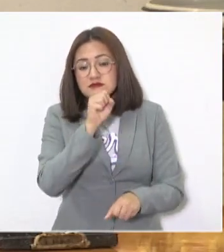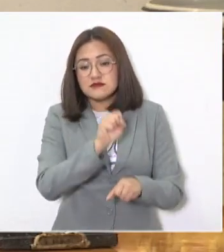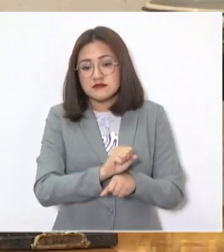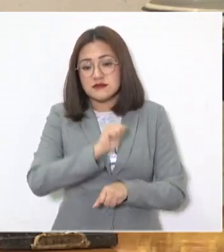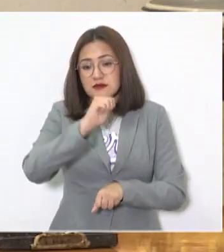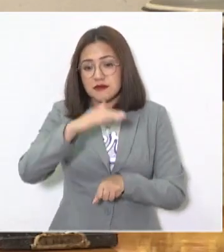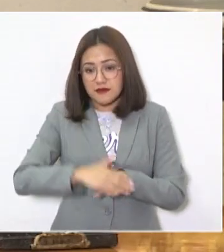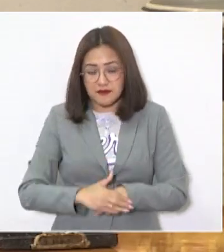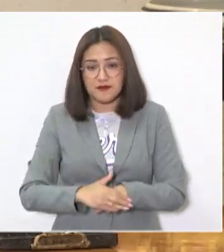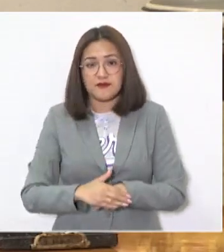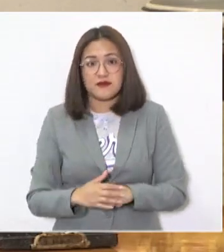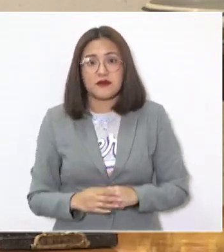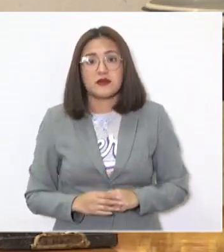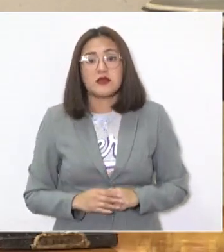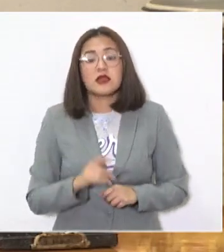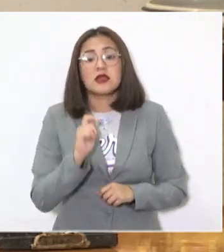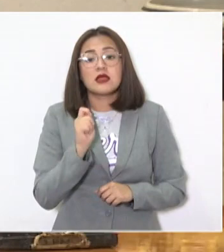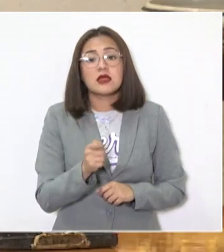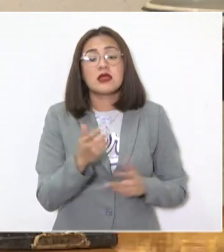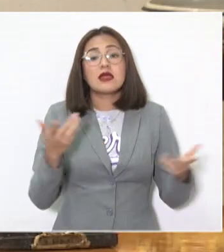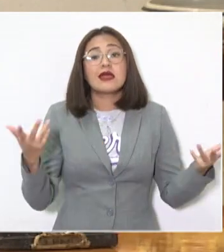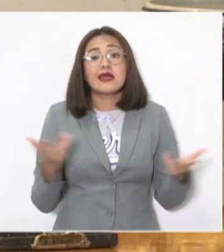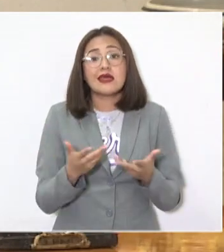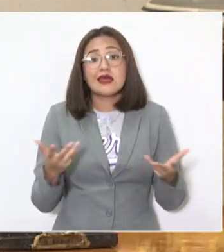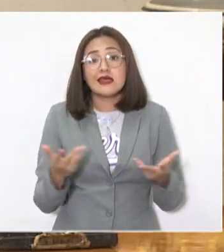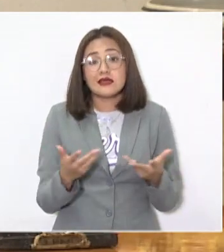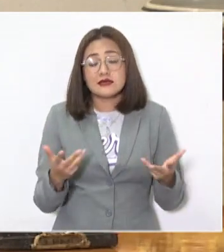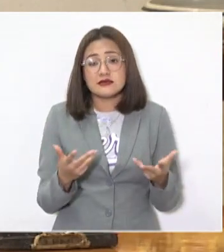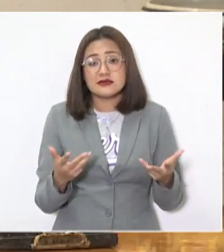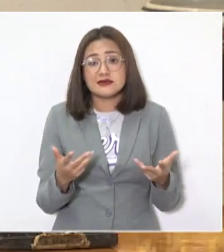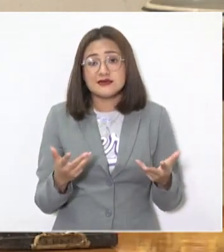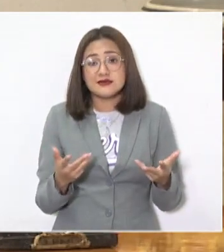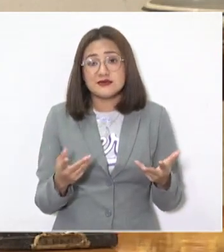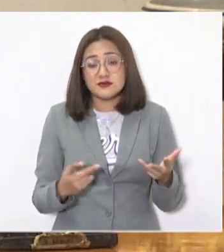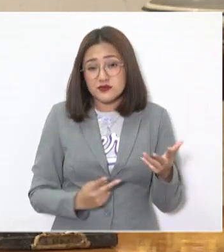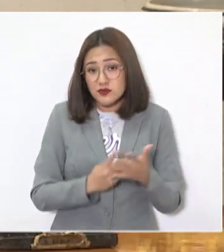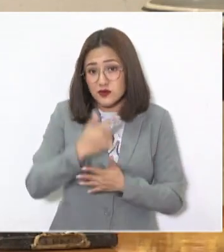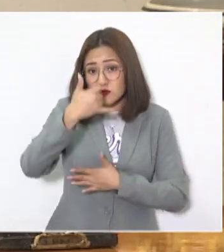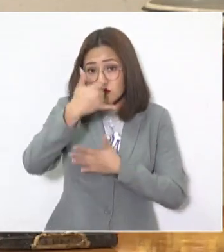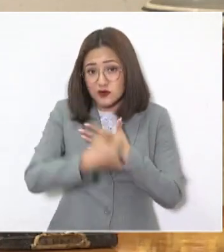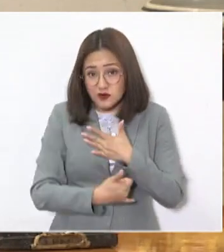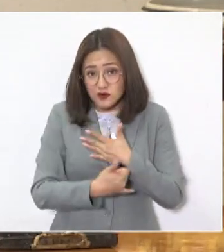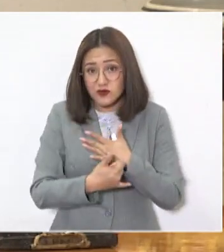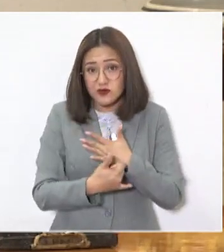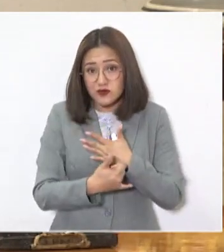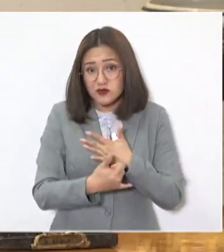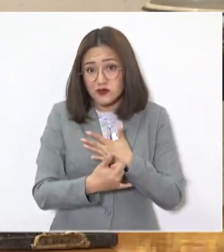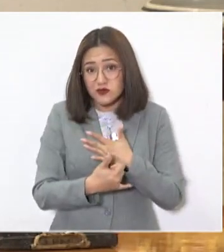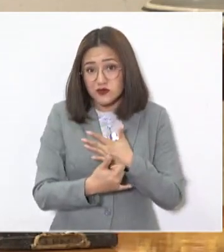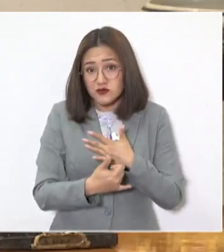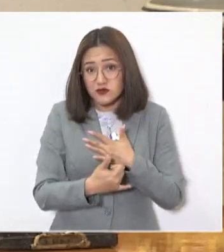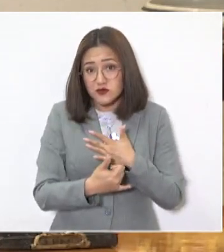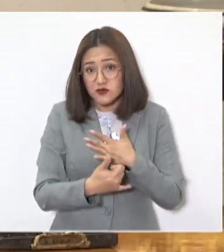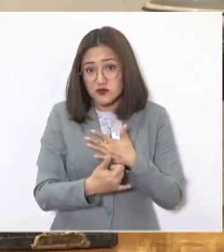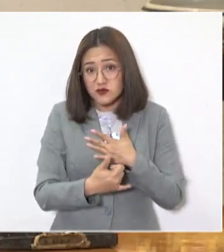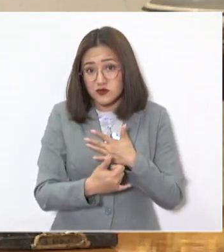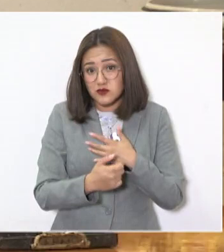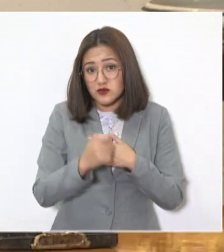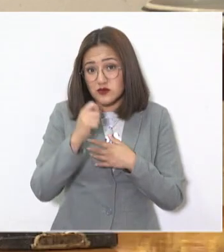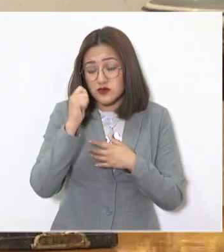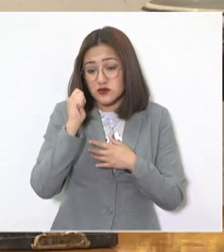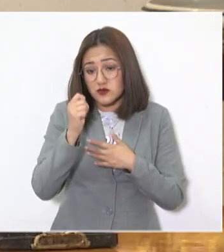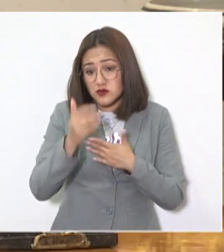Administración que esa es la elaboración del proyecto ejecutivo de lo que